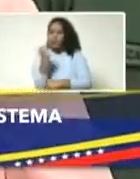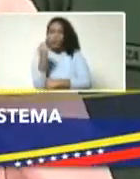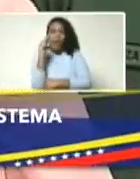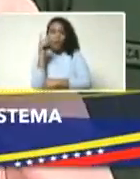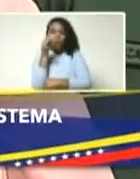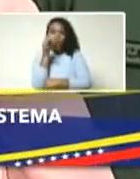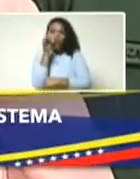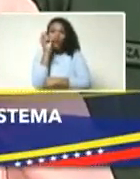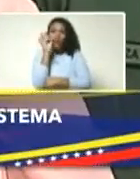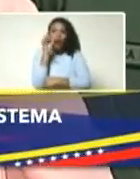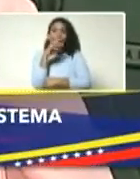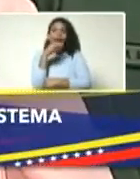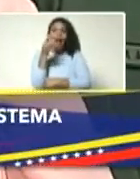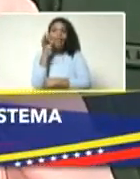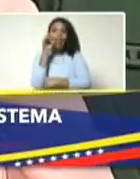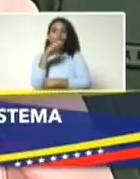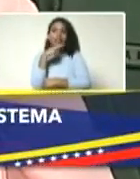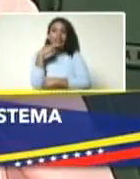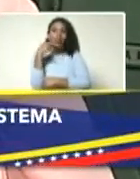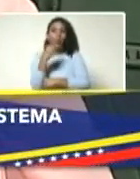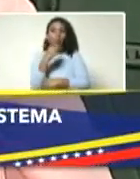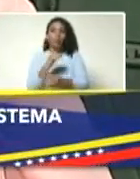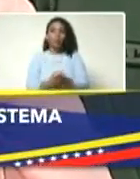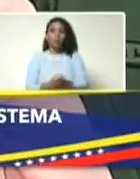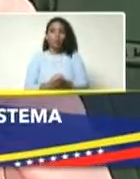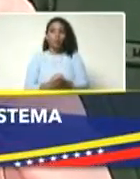buchito de café sabe...